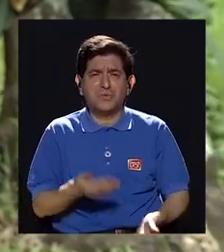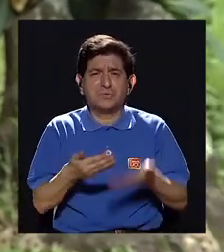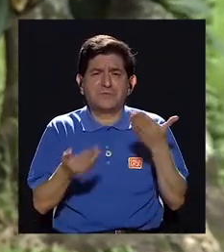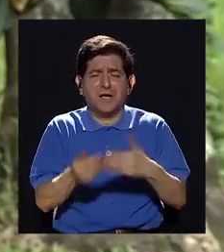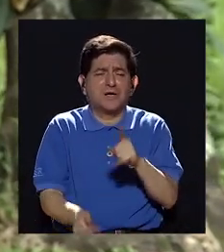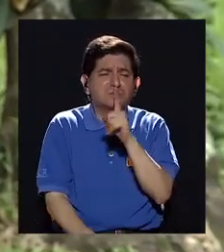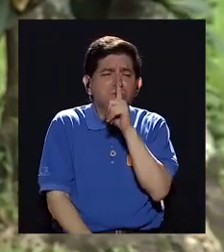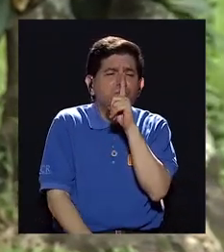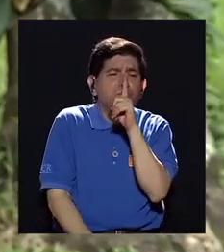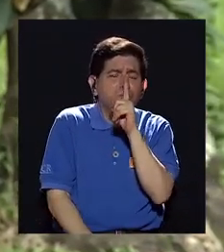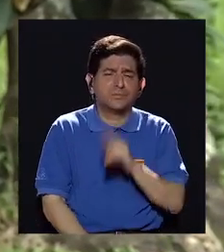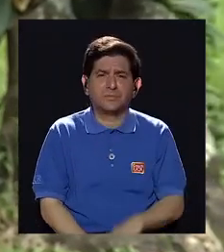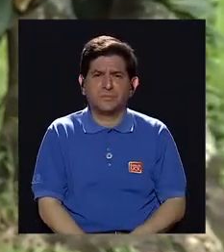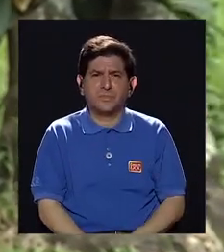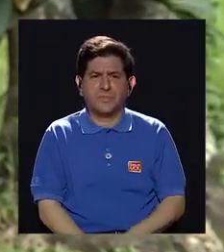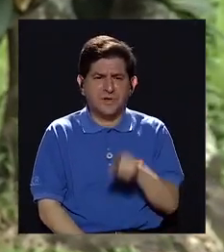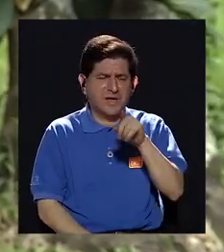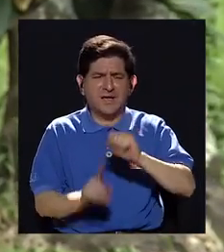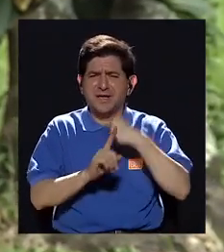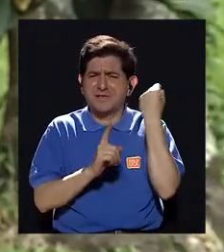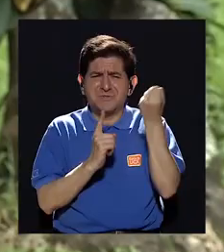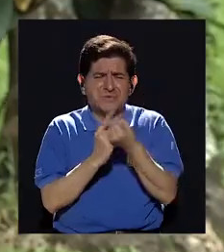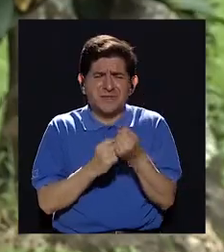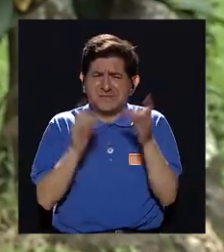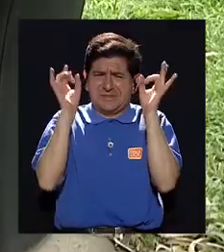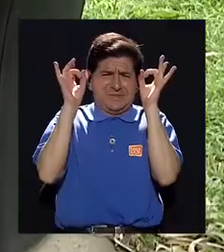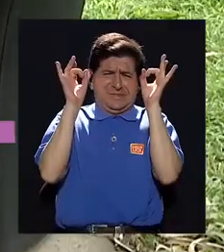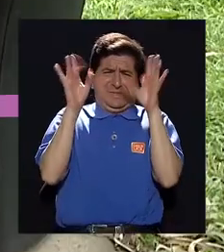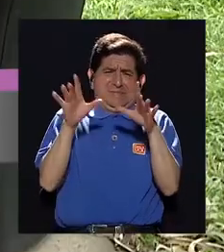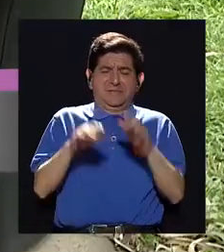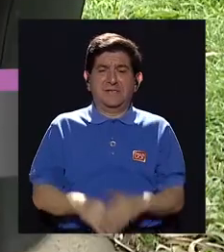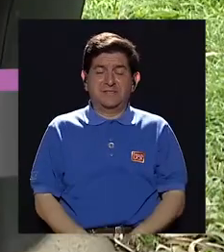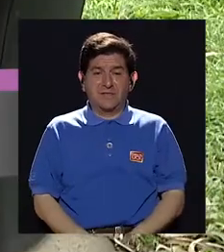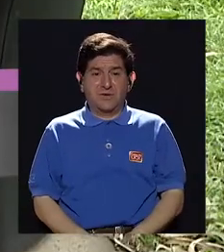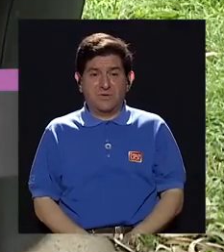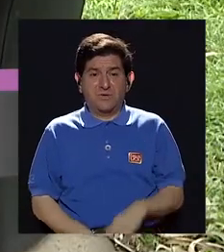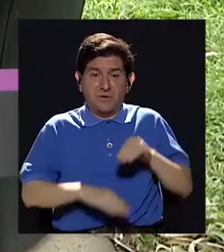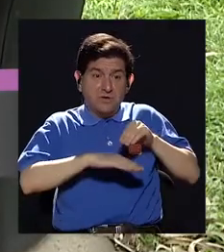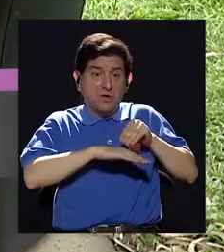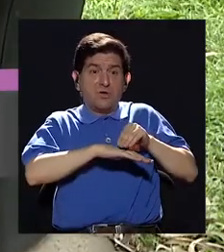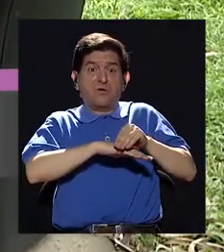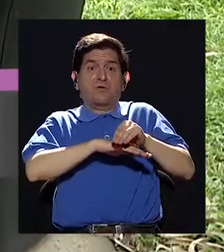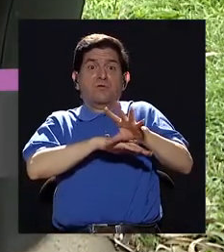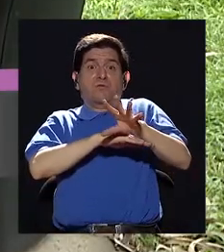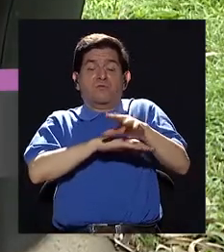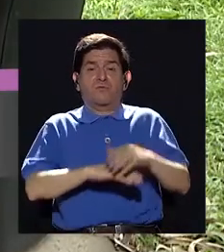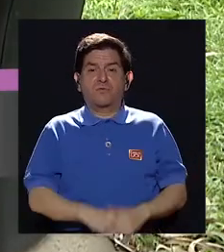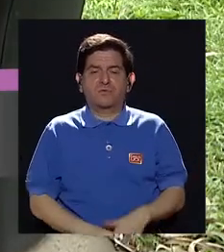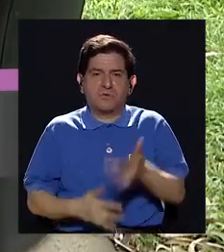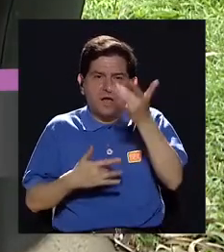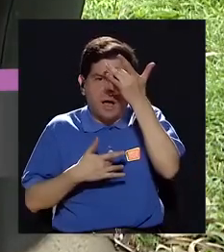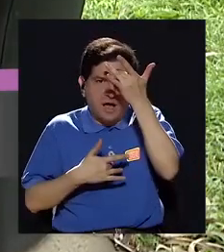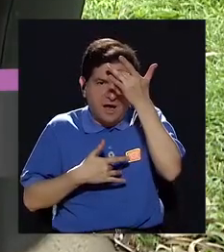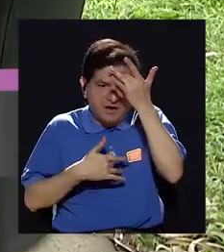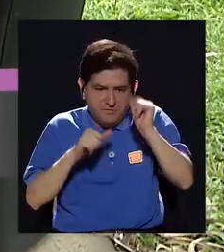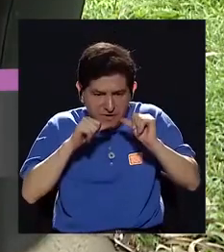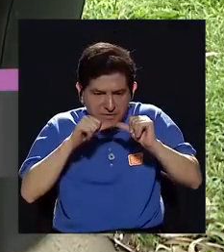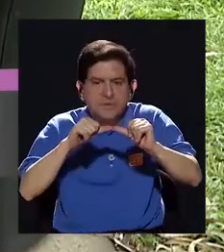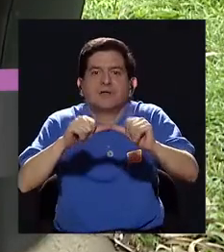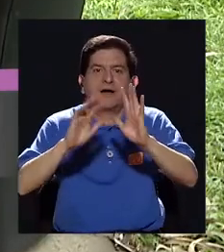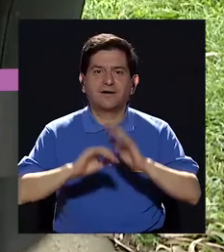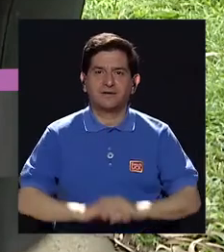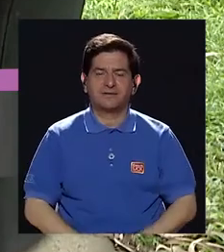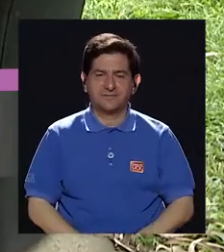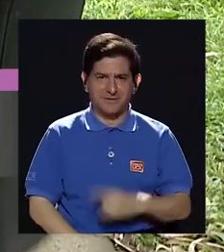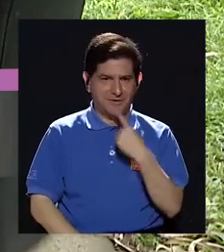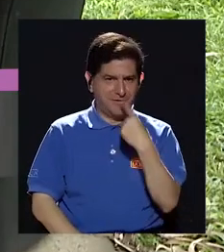claro. Callado, muy, muy lúgubre, ¿verdad? Sí. Casi que inspira. Casi que jala la enfermedad, claro, per se, ¿verdad?